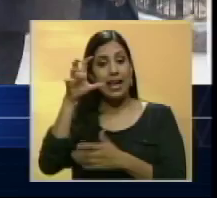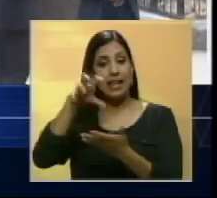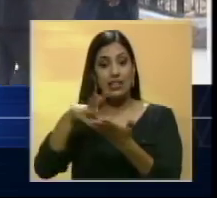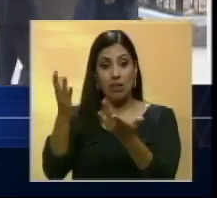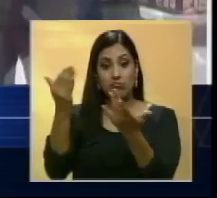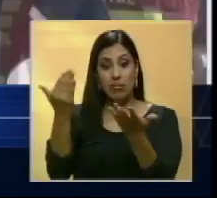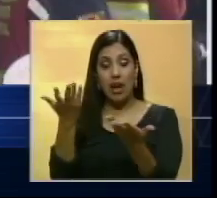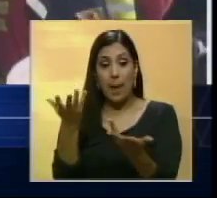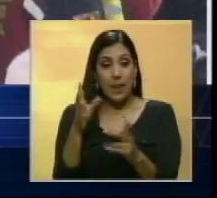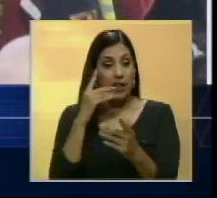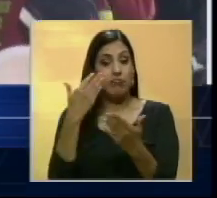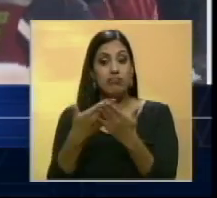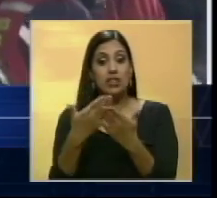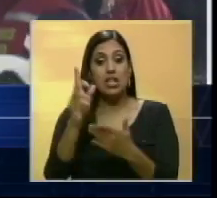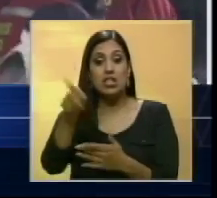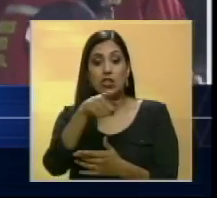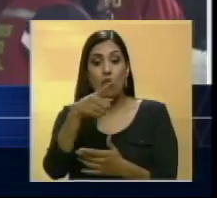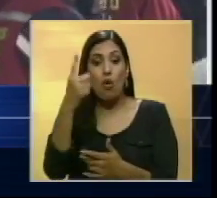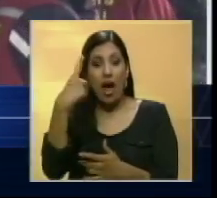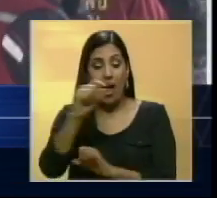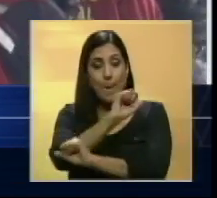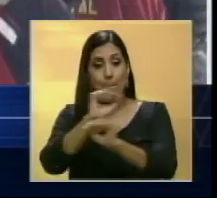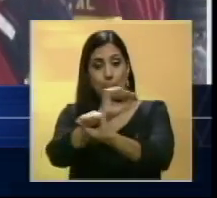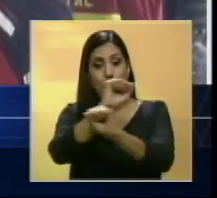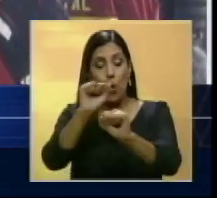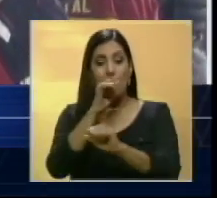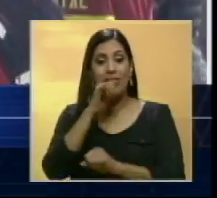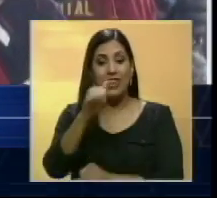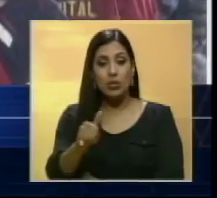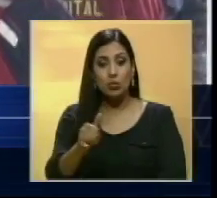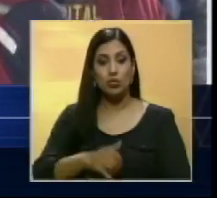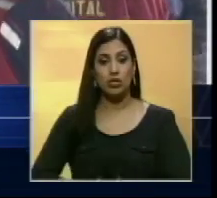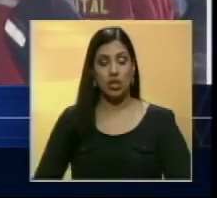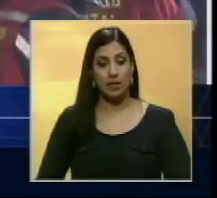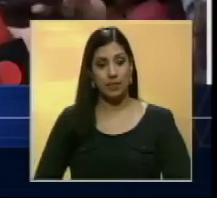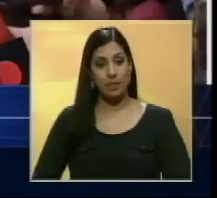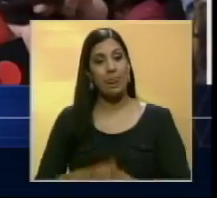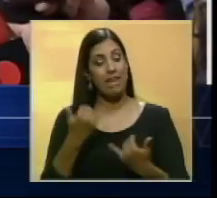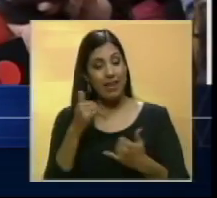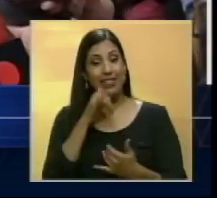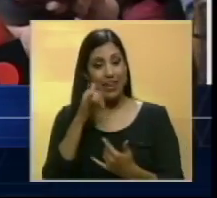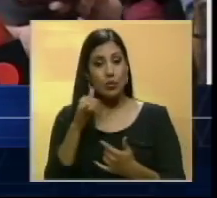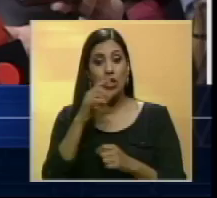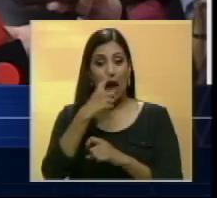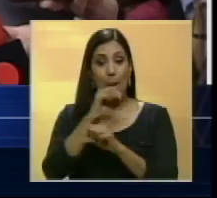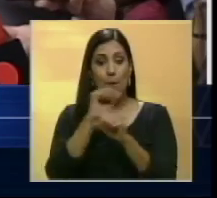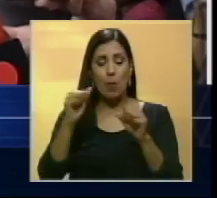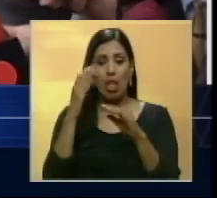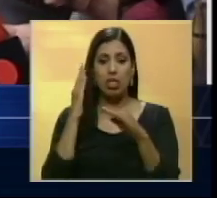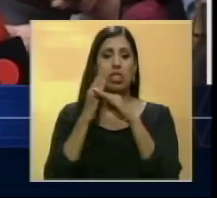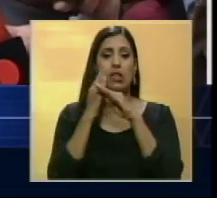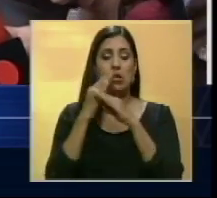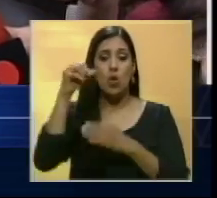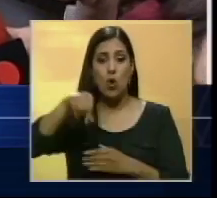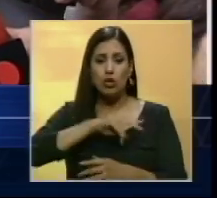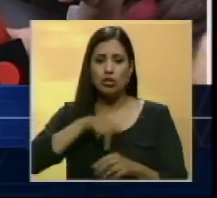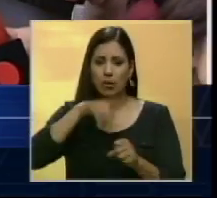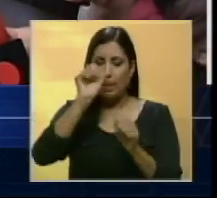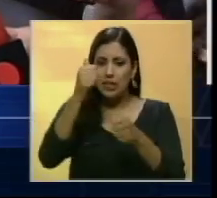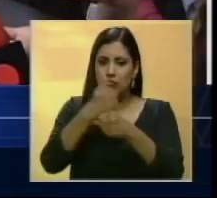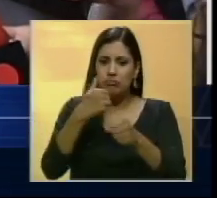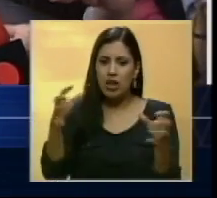Estado para que verifique la autenticidad de esta denuncia que interrumpe hoy las